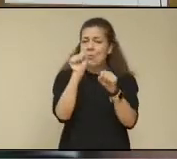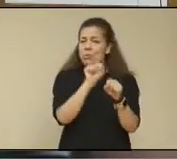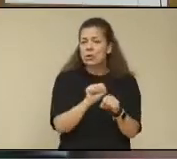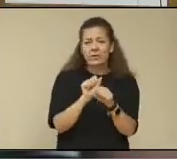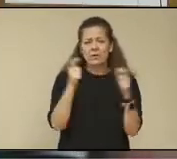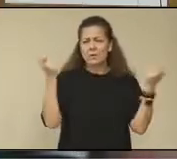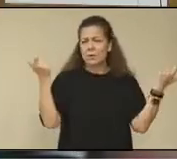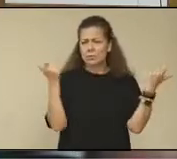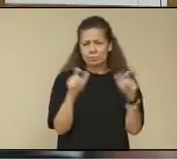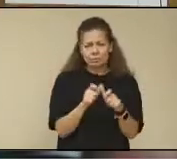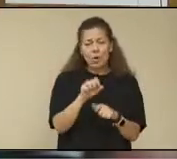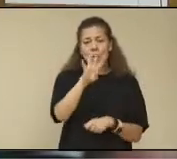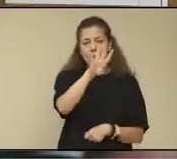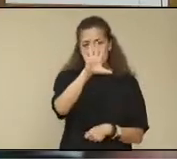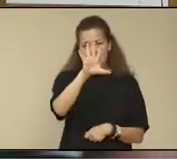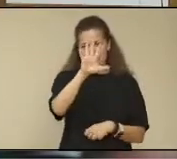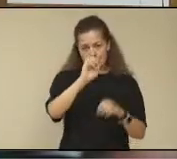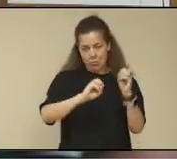un 45%.